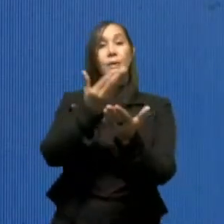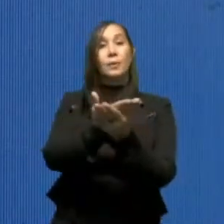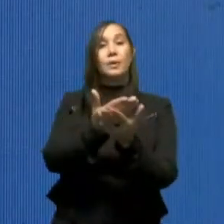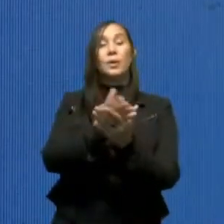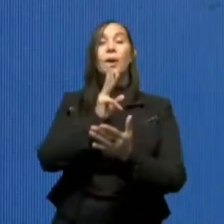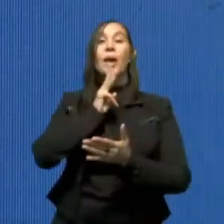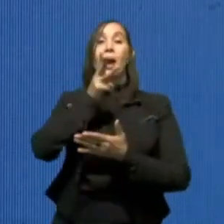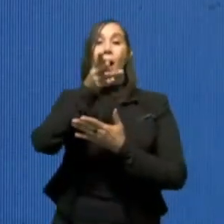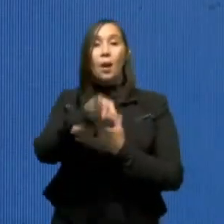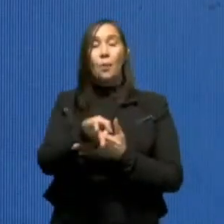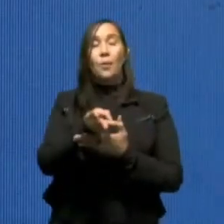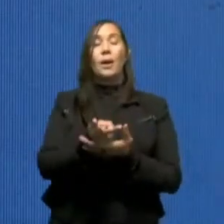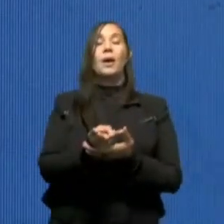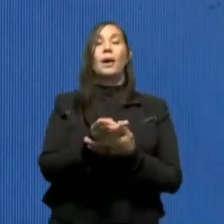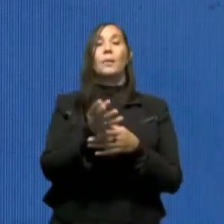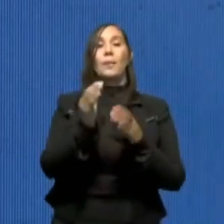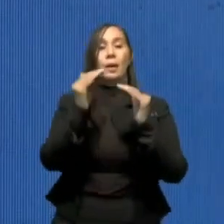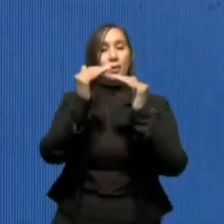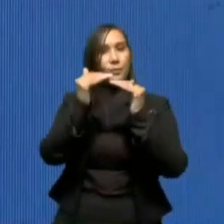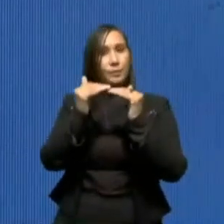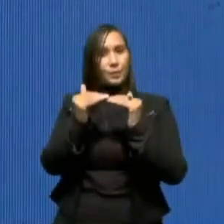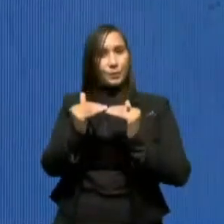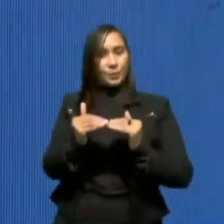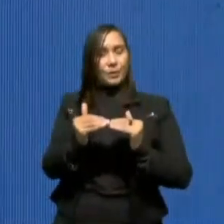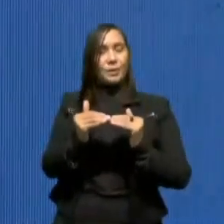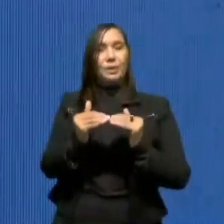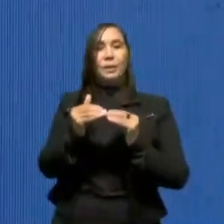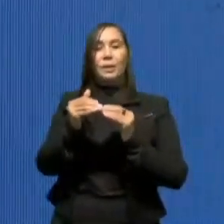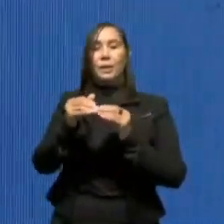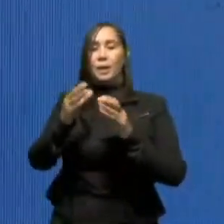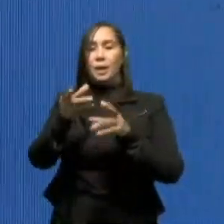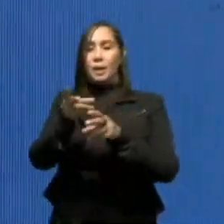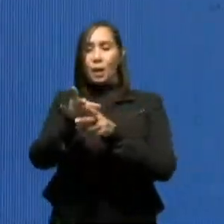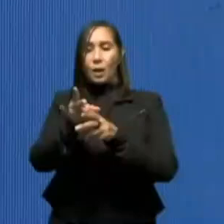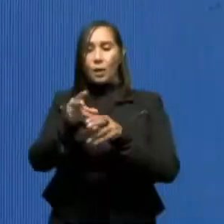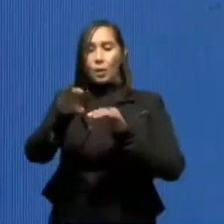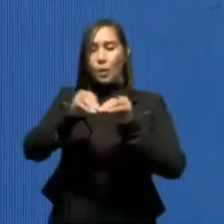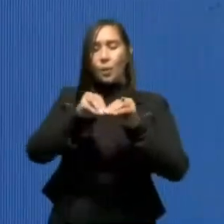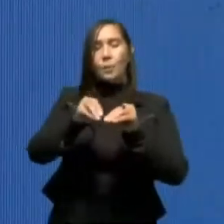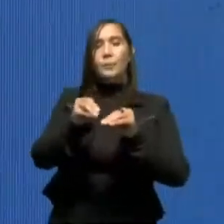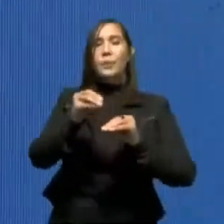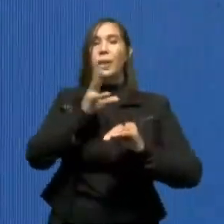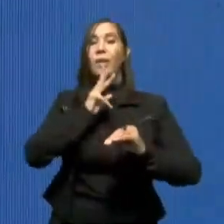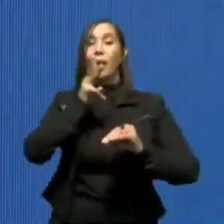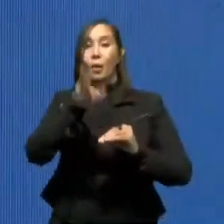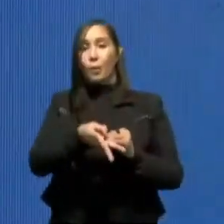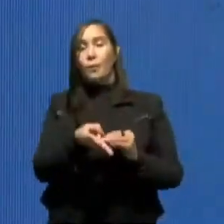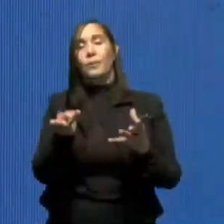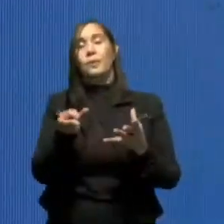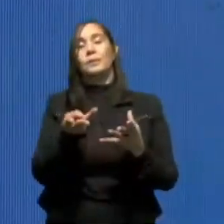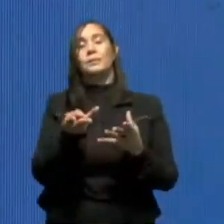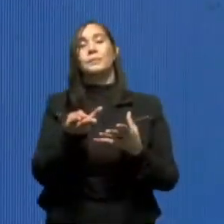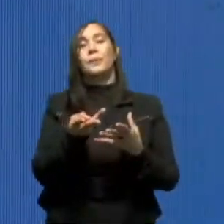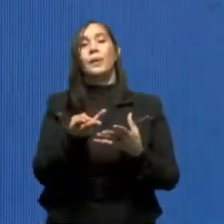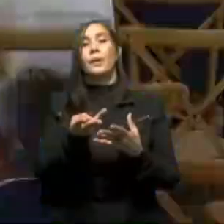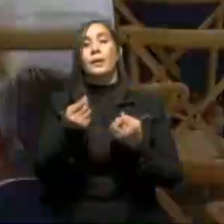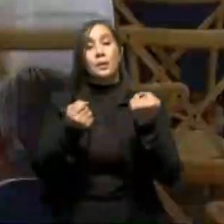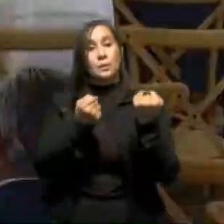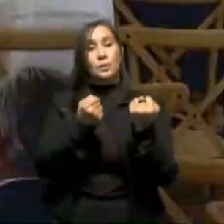en agua eh van a disminuir también la compras de agua que pasa y que y que con el crecimiento